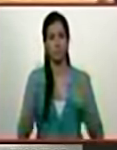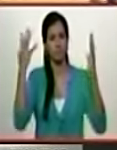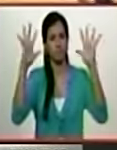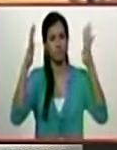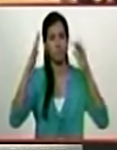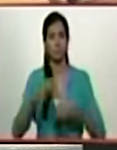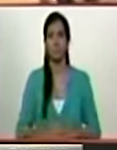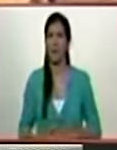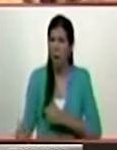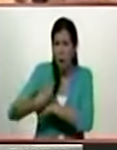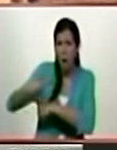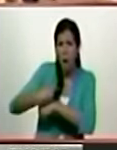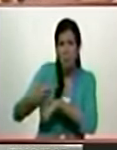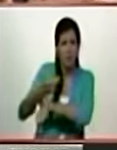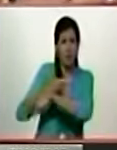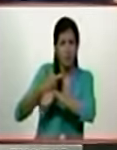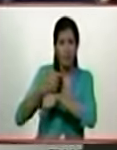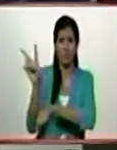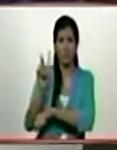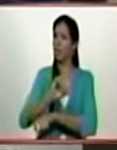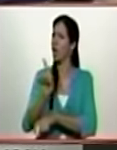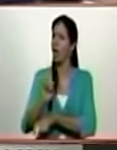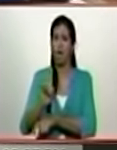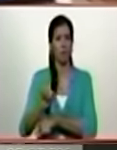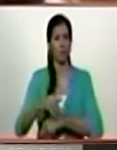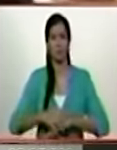No nos estén echando la culpa de eso.